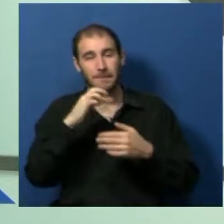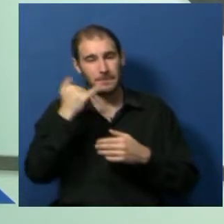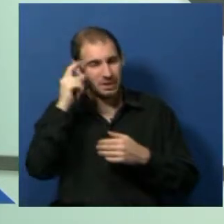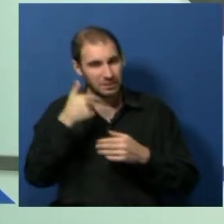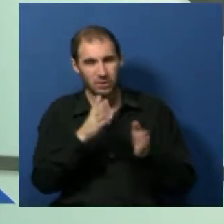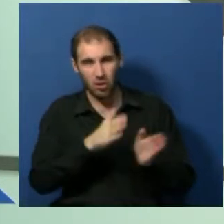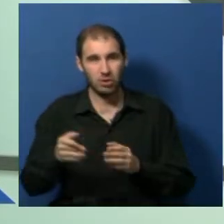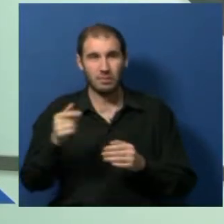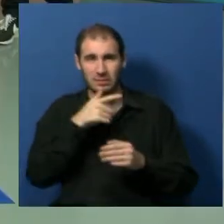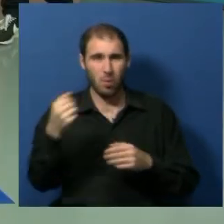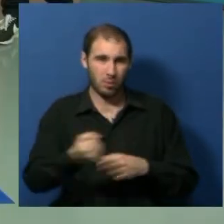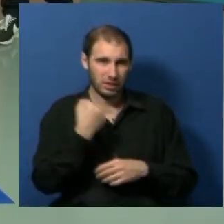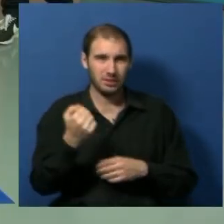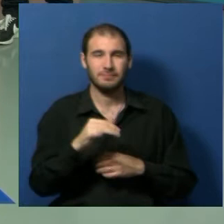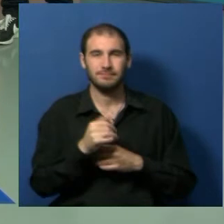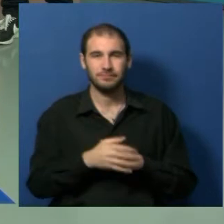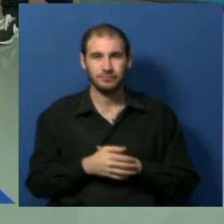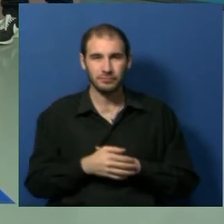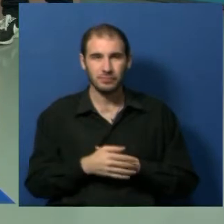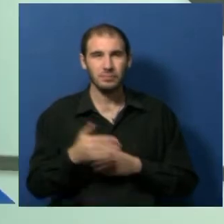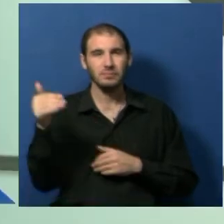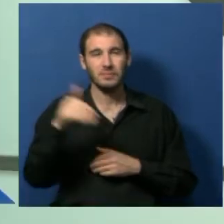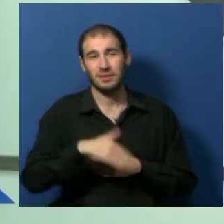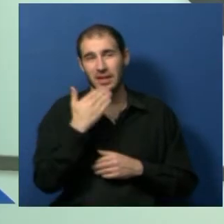vos decís, que es una franja enorme. Exactamente. Pablo, te